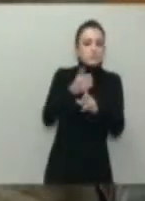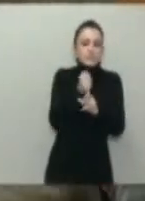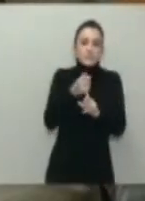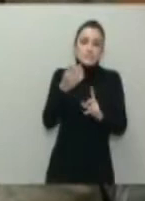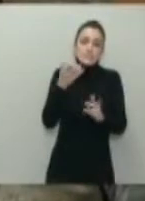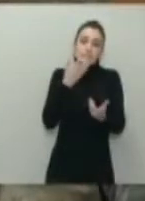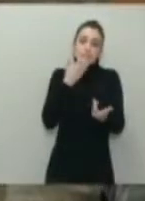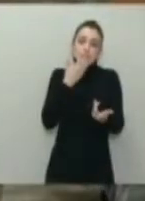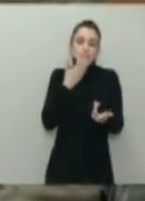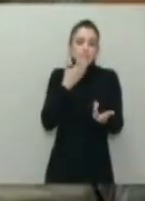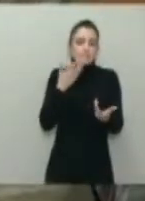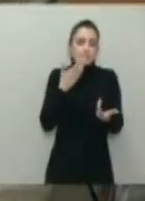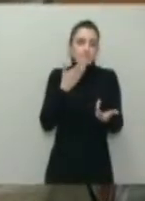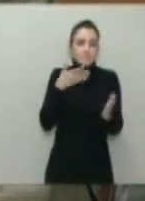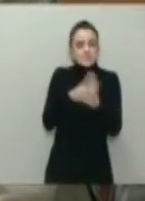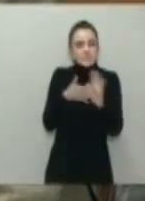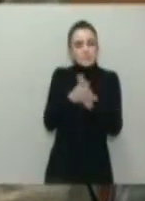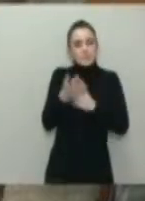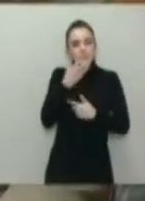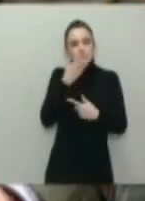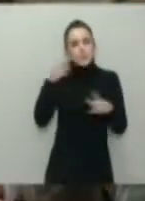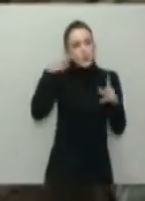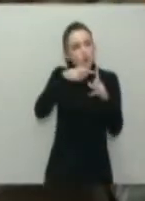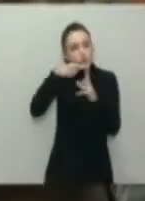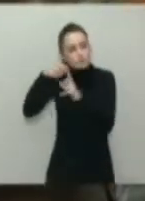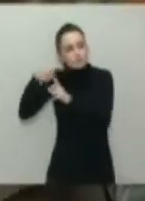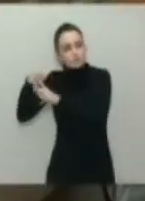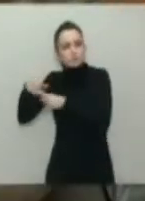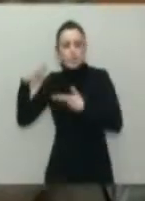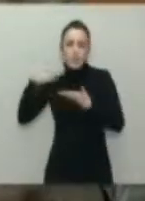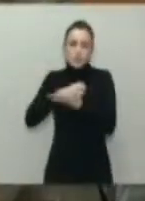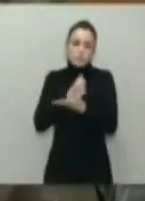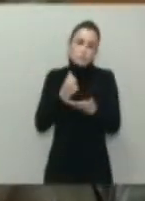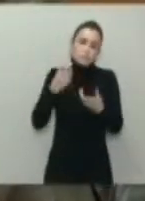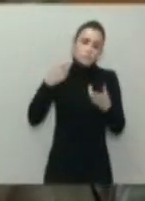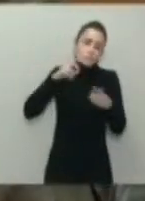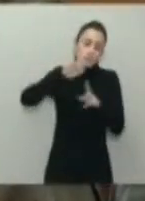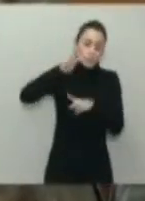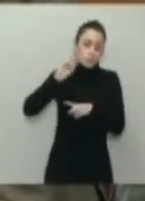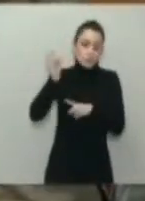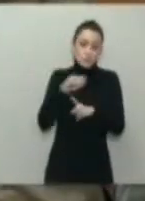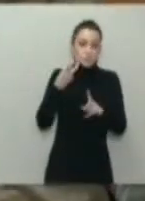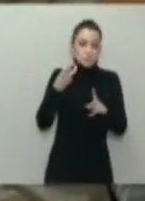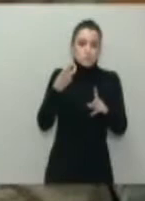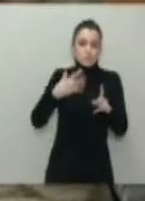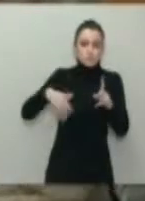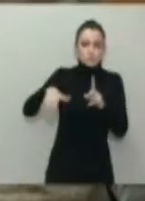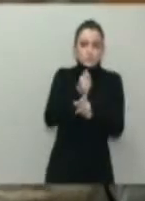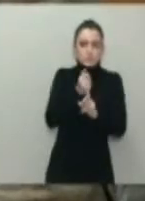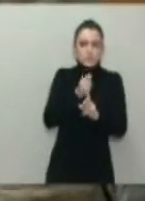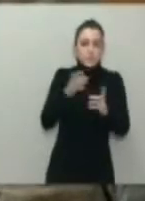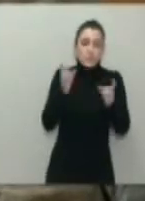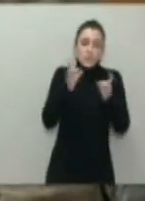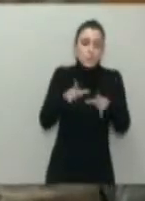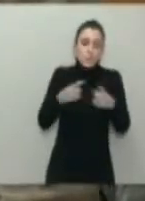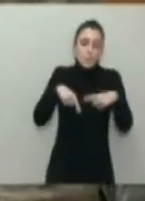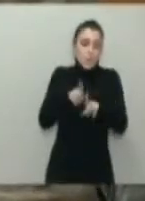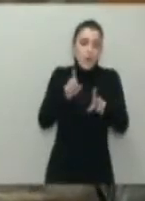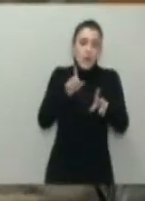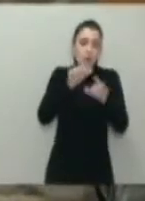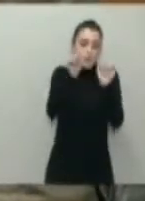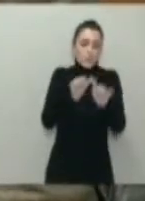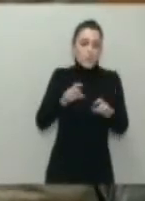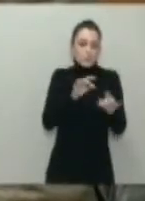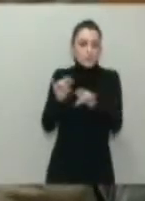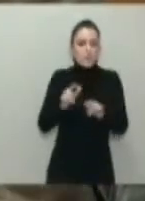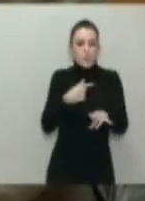muchos casos en nuestro país del modelo, digamos, de negociación de cosas tan importantes como el modelo territorial. Espero que esta no vuelva a ser una nueva oportunidad